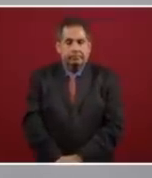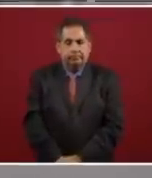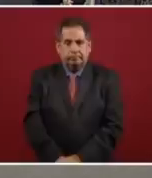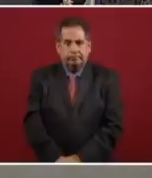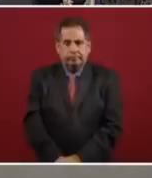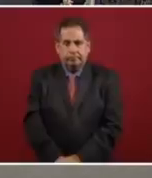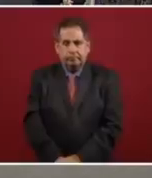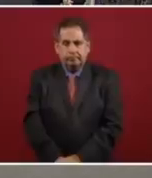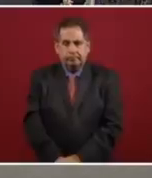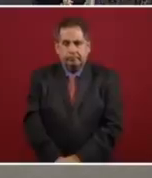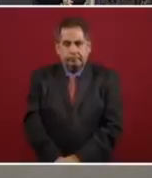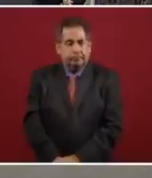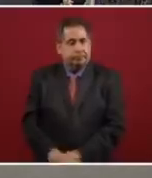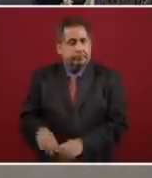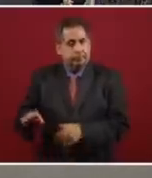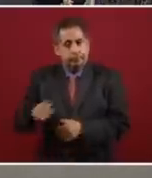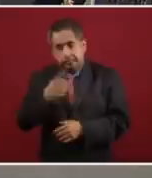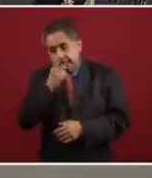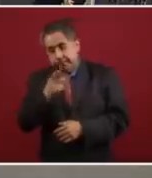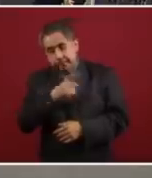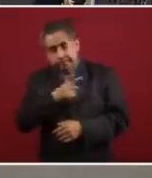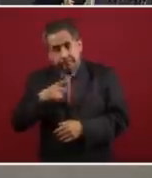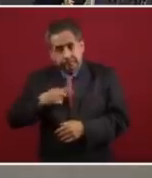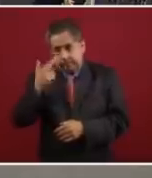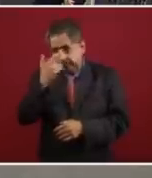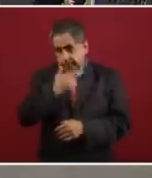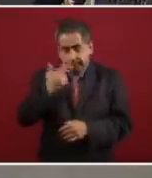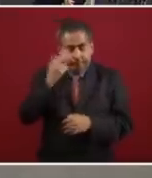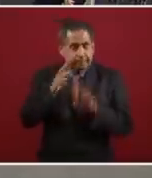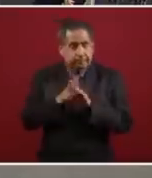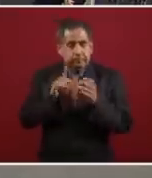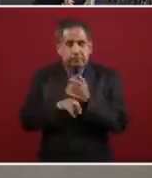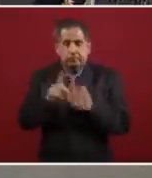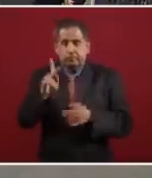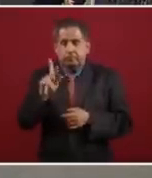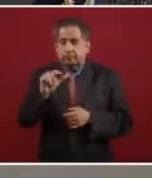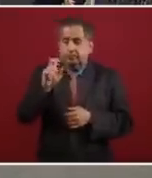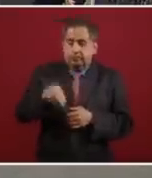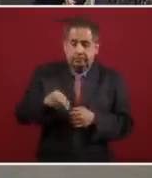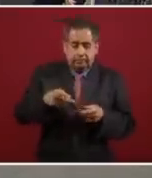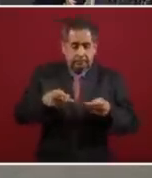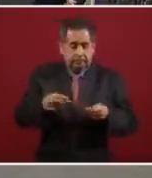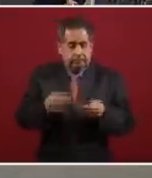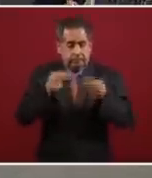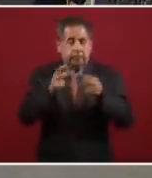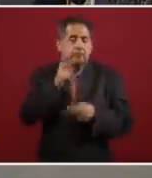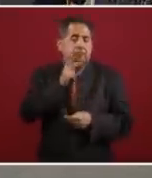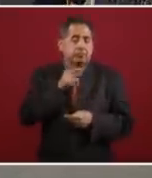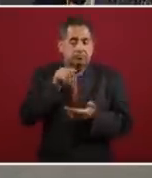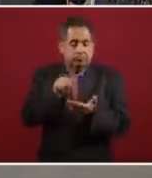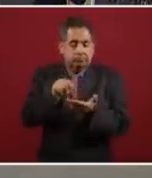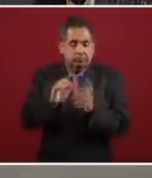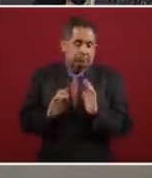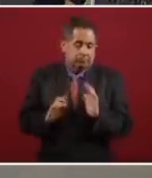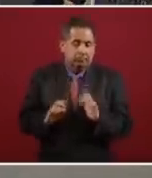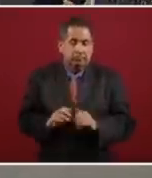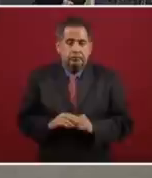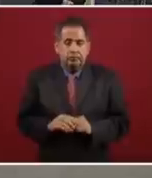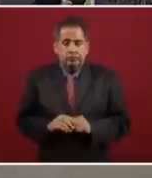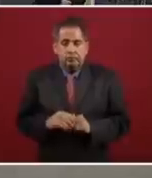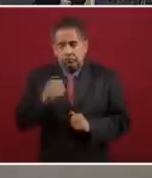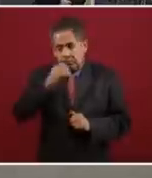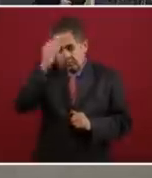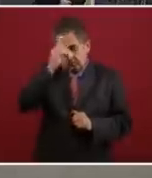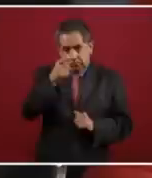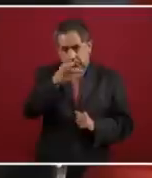Monetario Internacional que hay que revisar lo que es el plan de negocios de Pemex. Yo, bueno, ¿qué